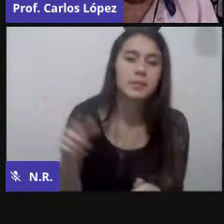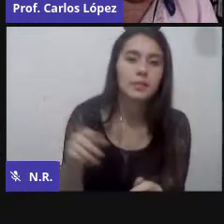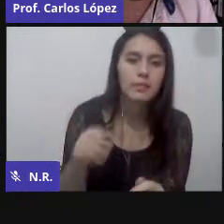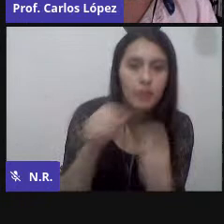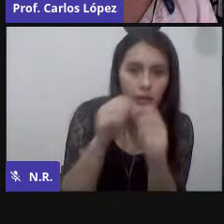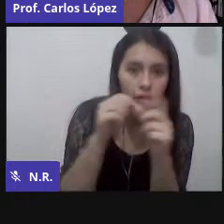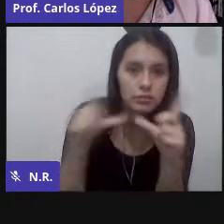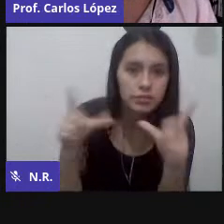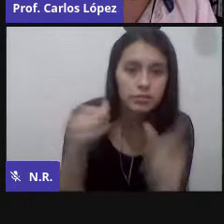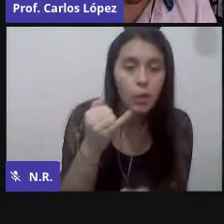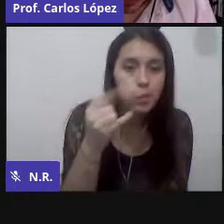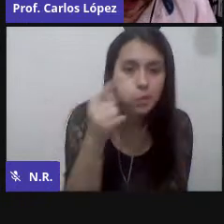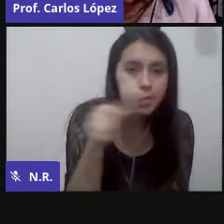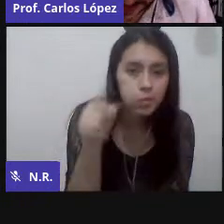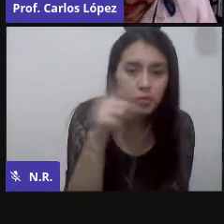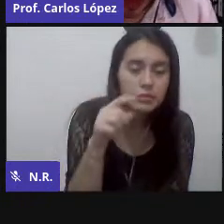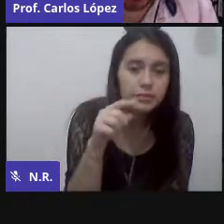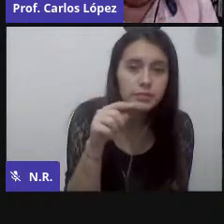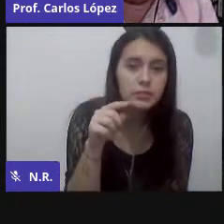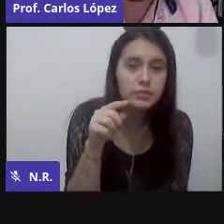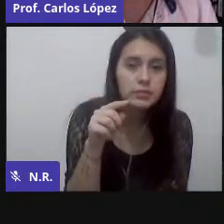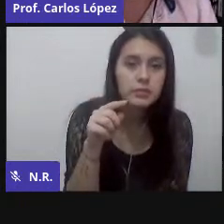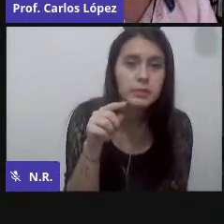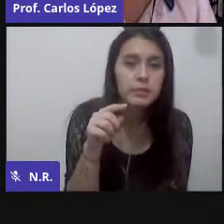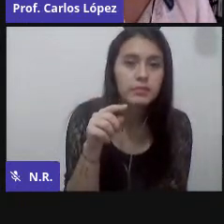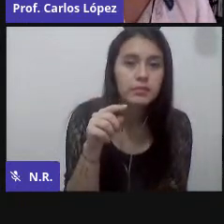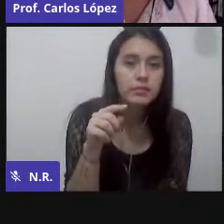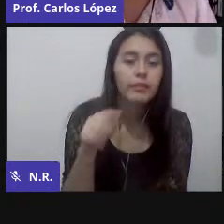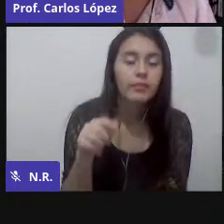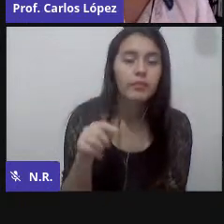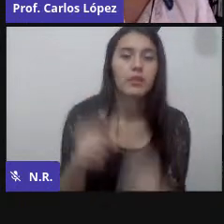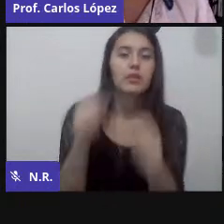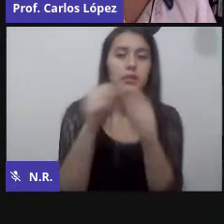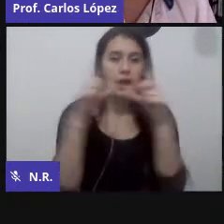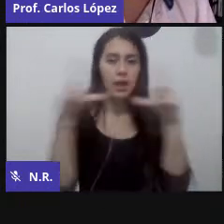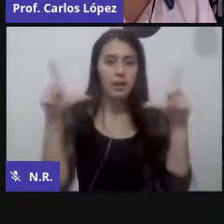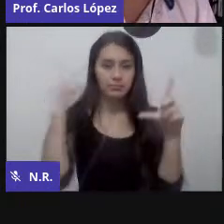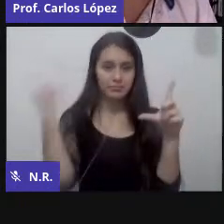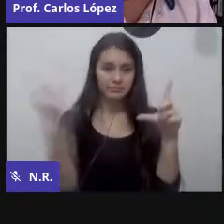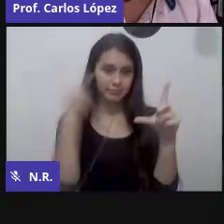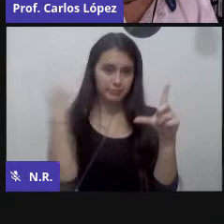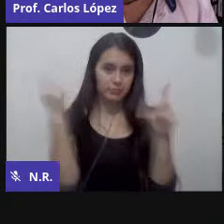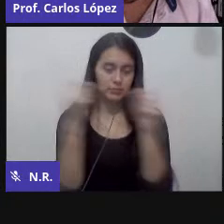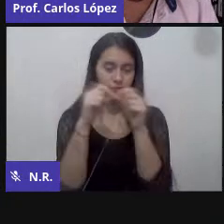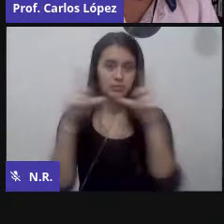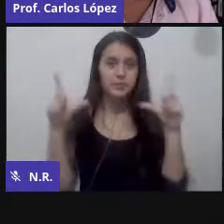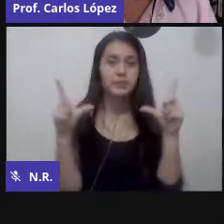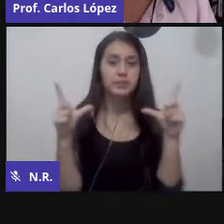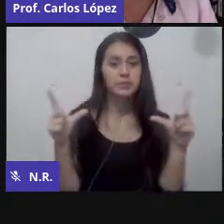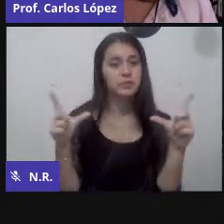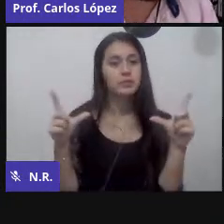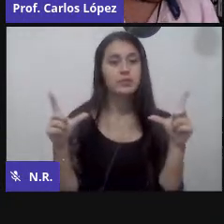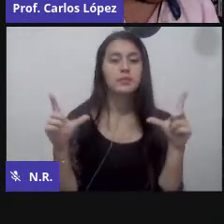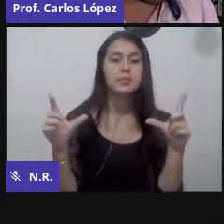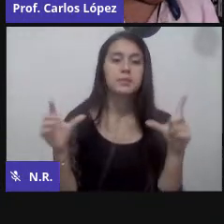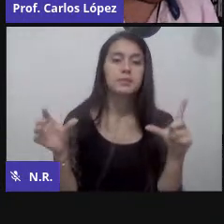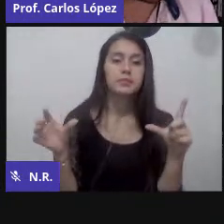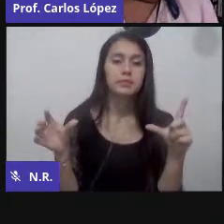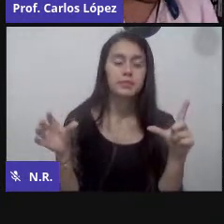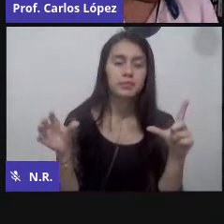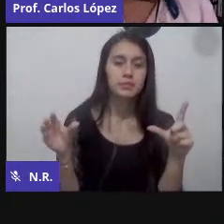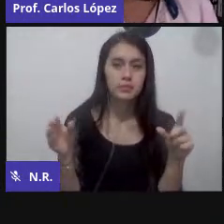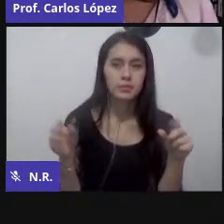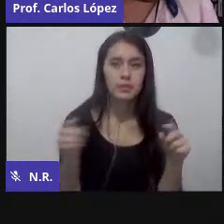bien. Bueno, listo, entonces esta es la pantalla general como para que tengan la vista grande, ¿sí? Sí. Pues aquí tenemos